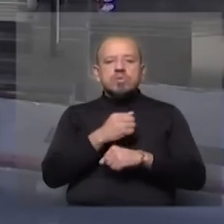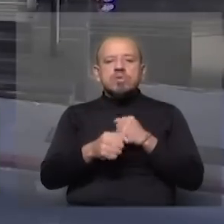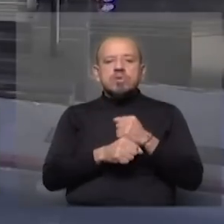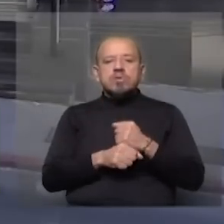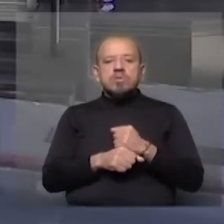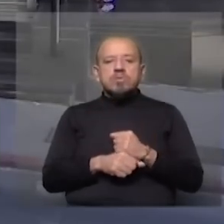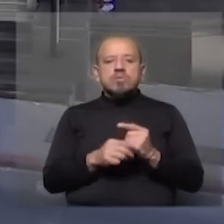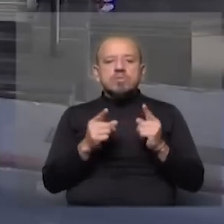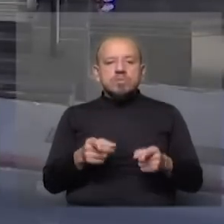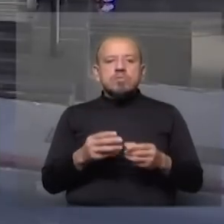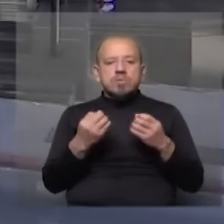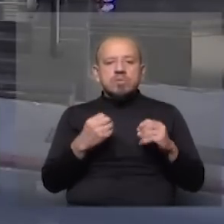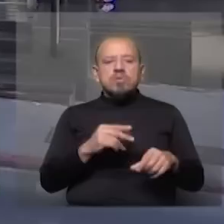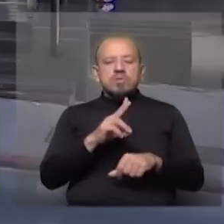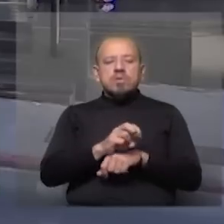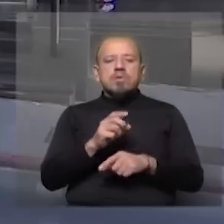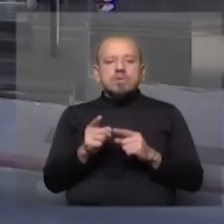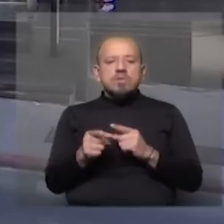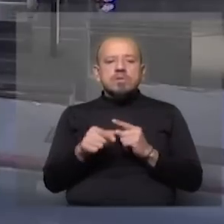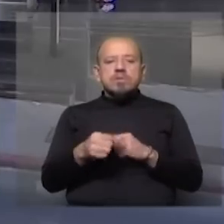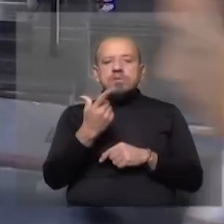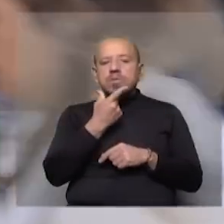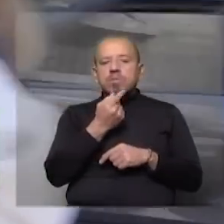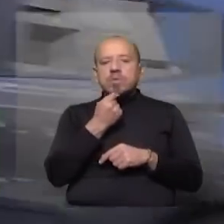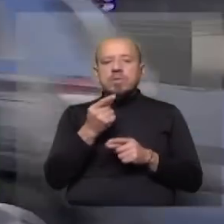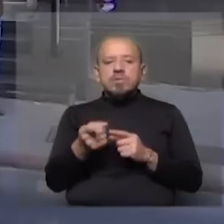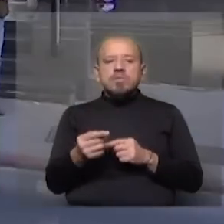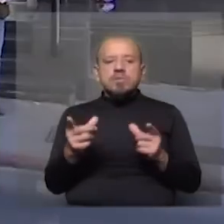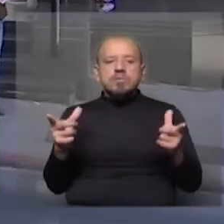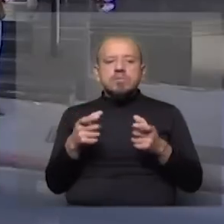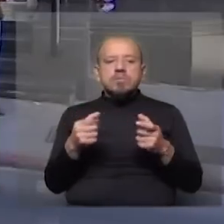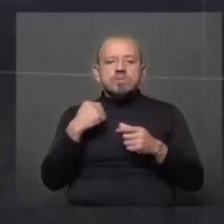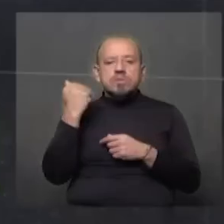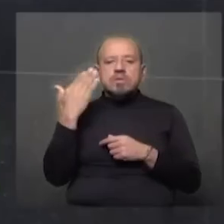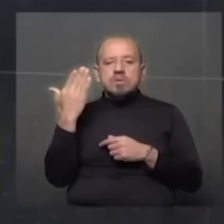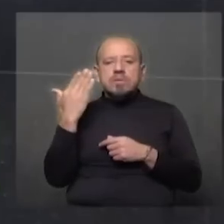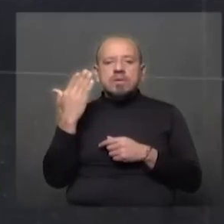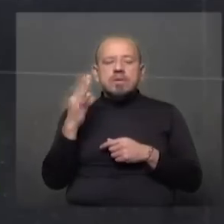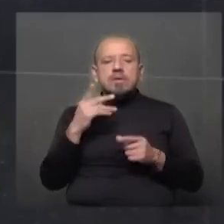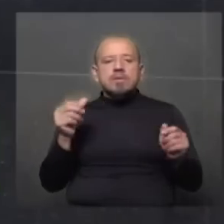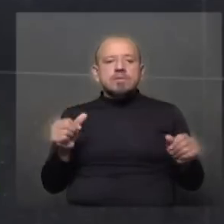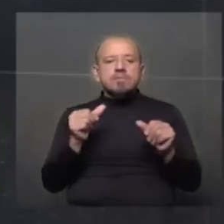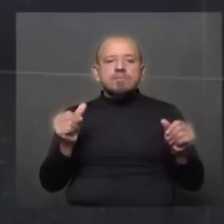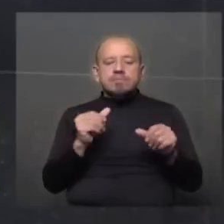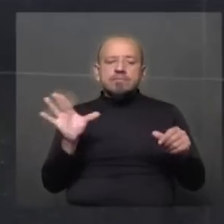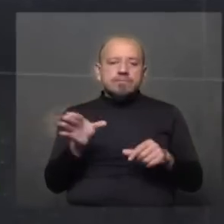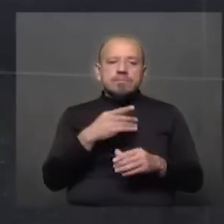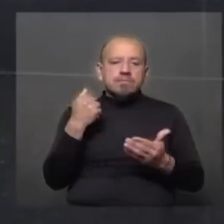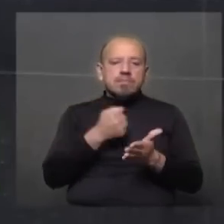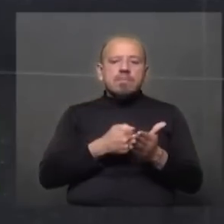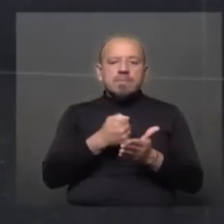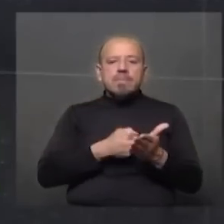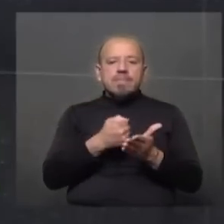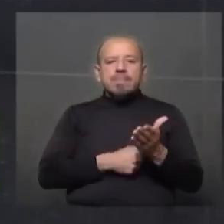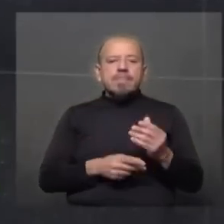vez que dejen su cargo en fiscalía este jueves el gremio se reunió en Asamblea y decidió mantener todas las medidas de lucha adoptadas